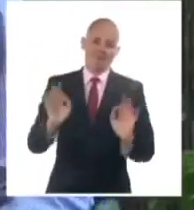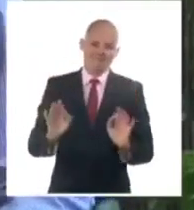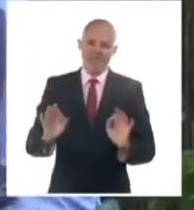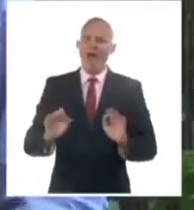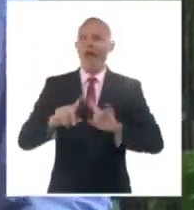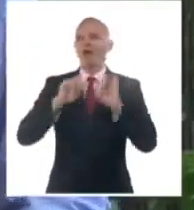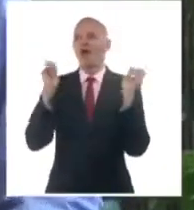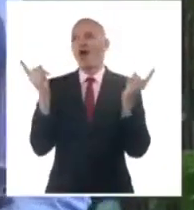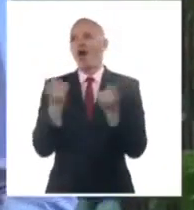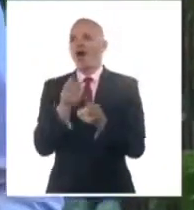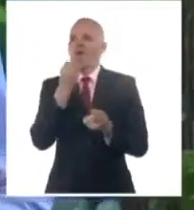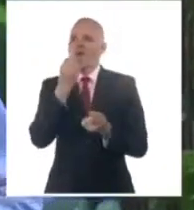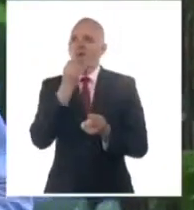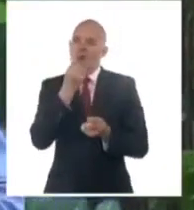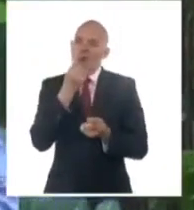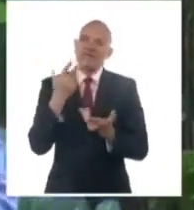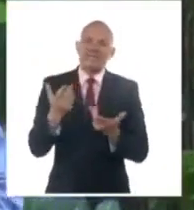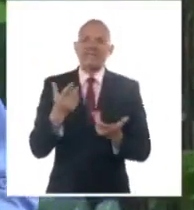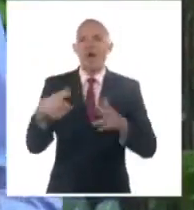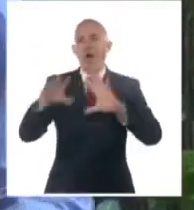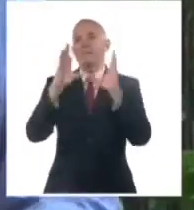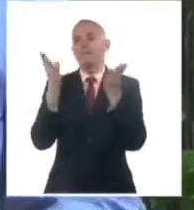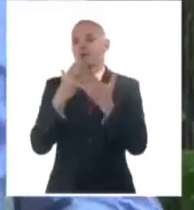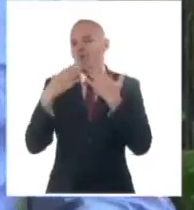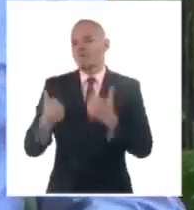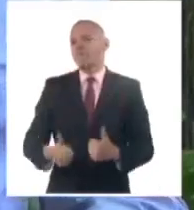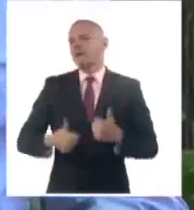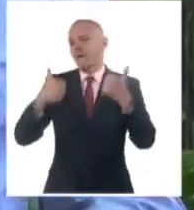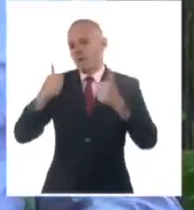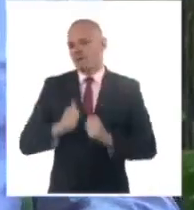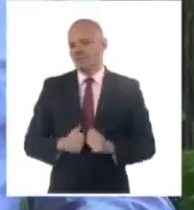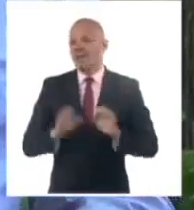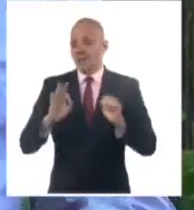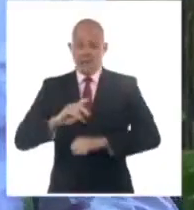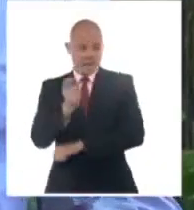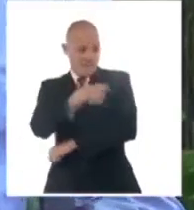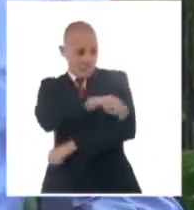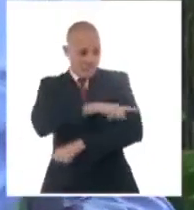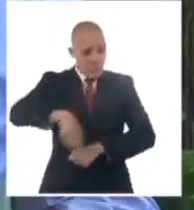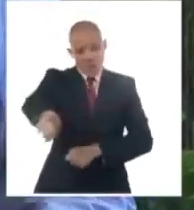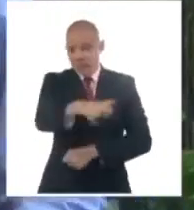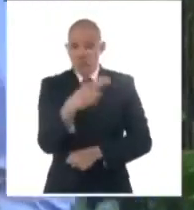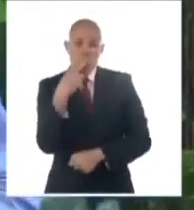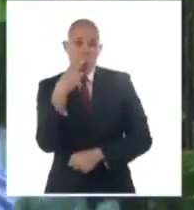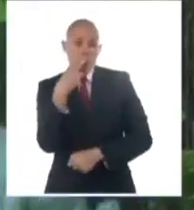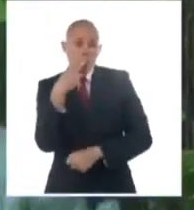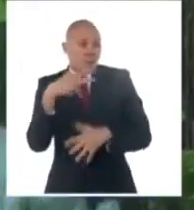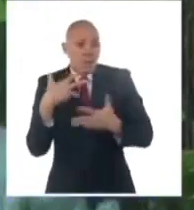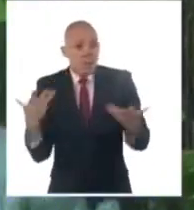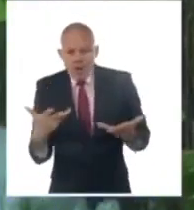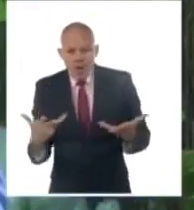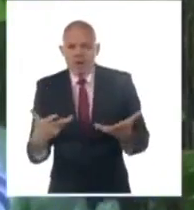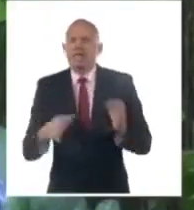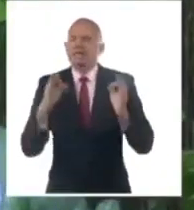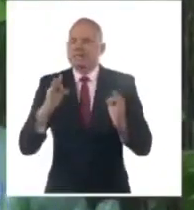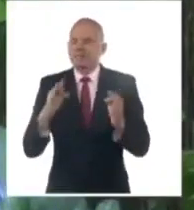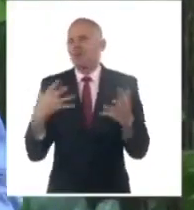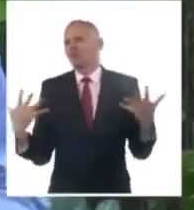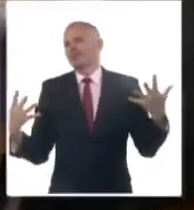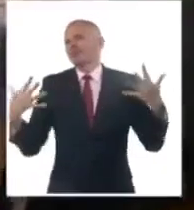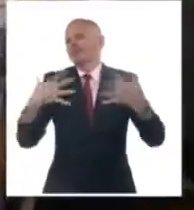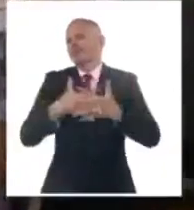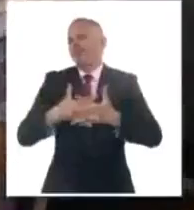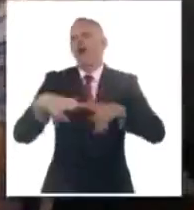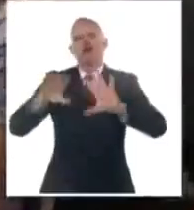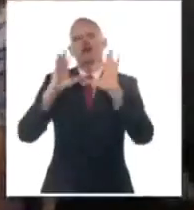lograr un mundo mejor. Y sabemos que ese mundo mejor es posible. Y es posible porque nosotros lo soñamos y porque